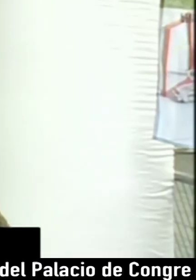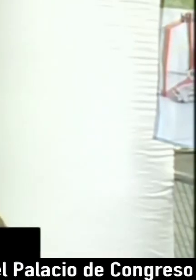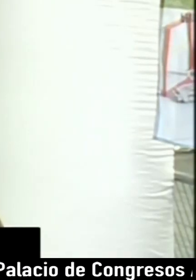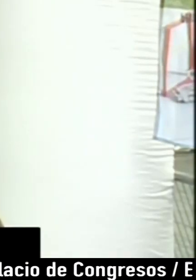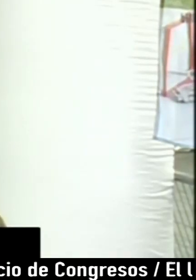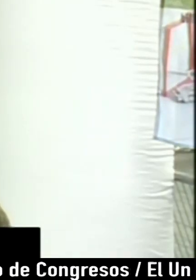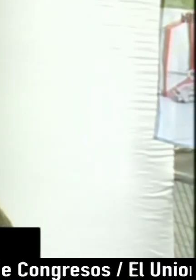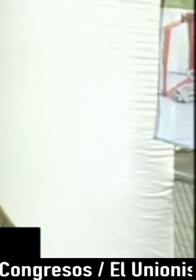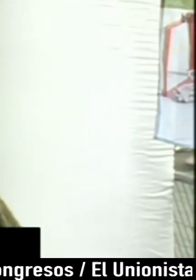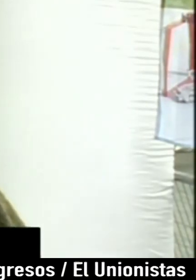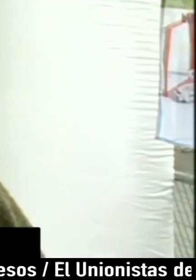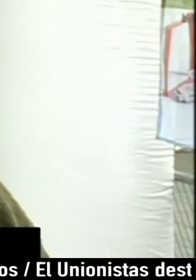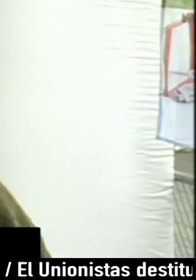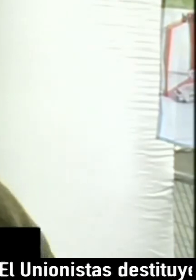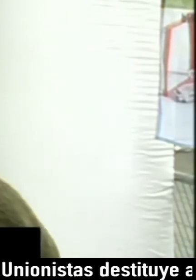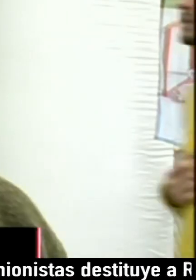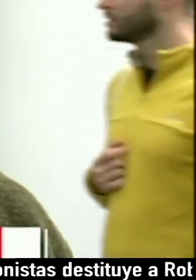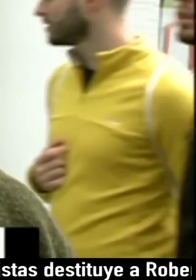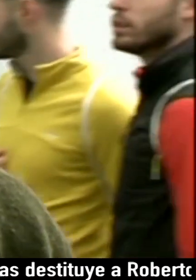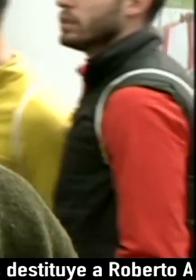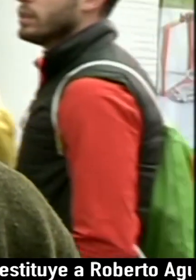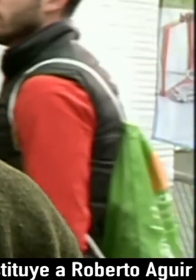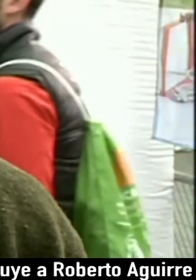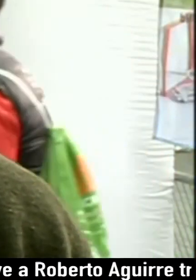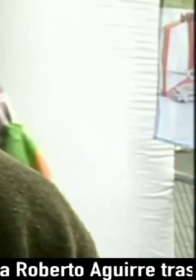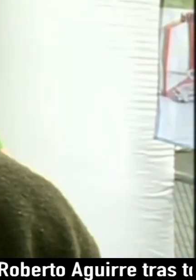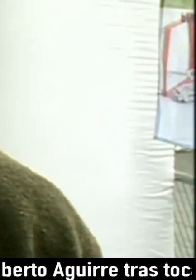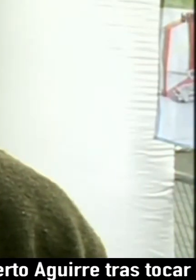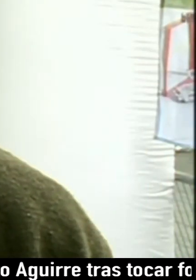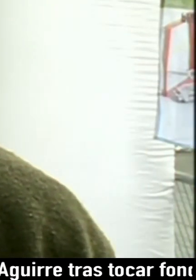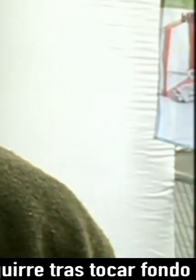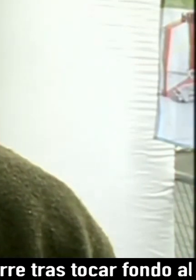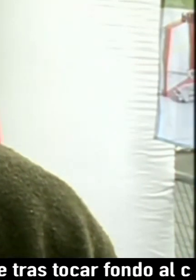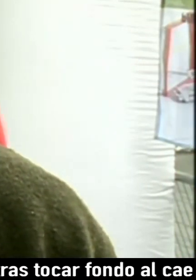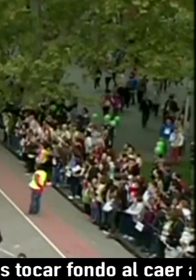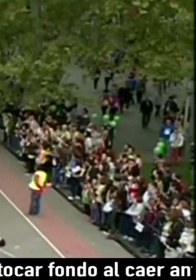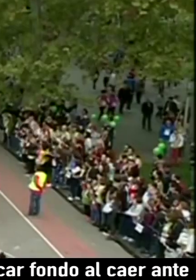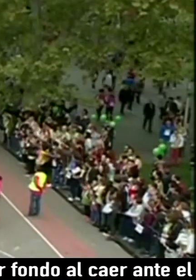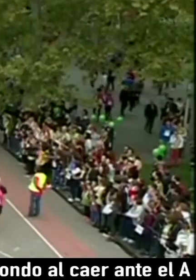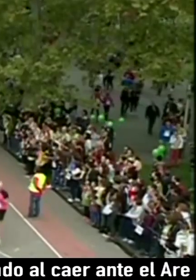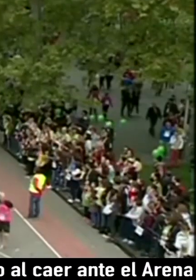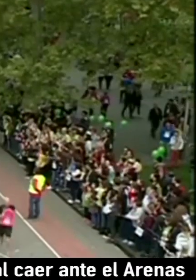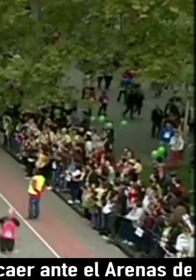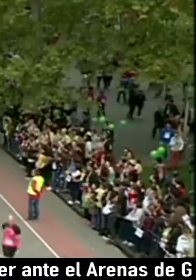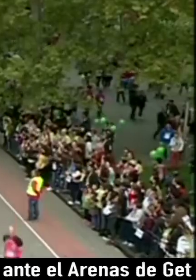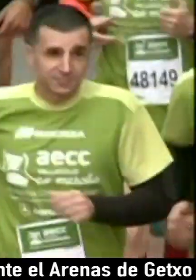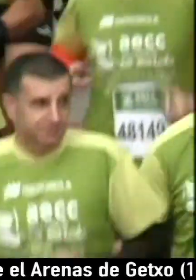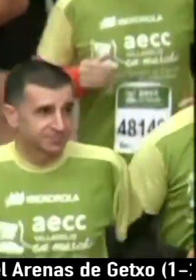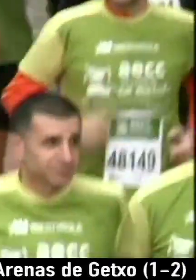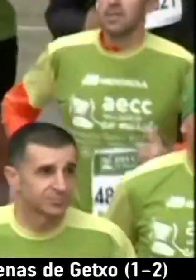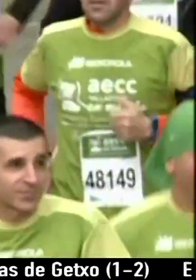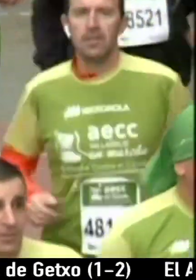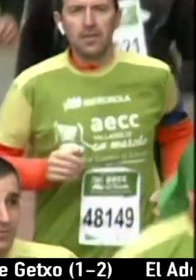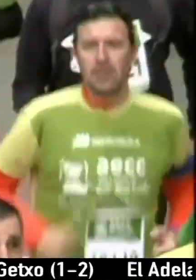a 55. Vamos a estar cerca de 60. Yo nunca, ya no me atrevo a decir cifras. 5 kilómetros de recorrido por el centro